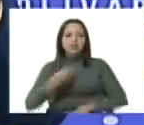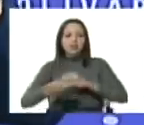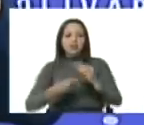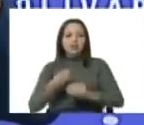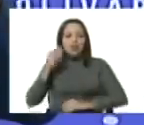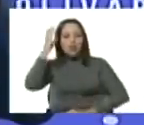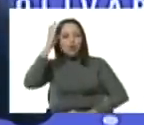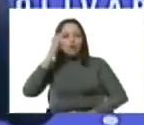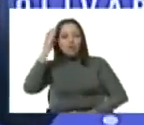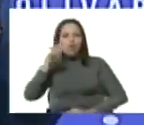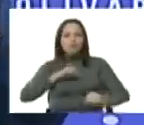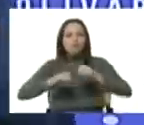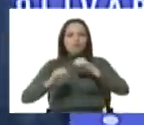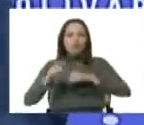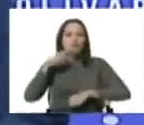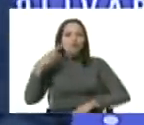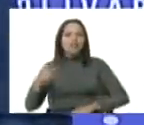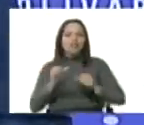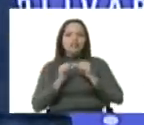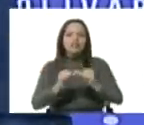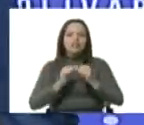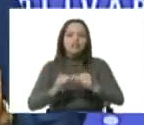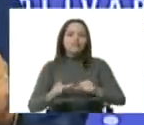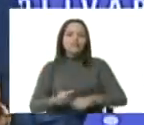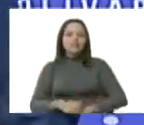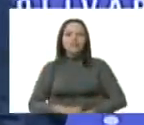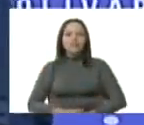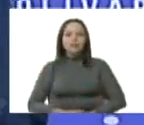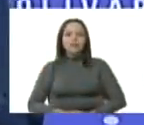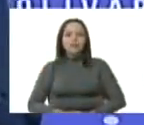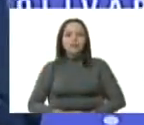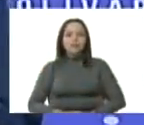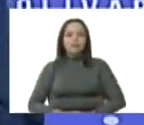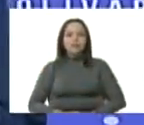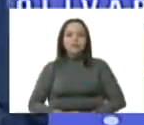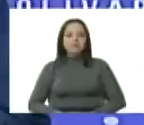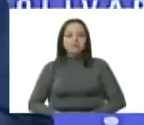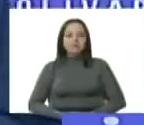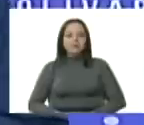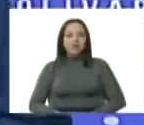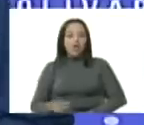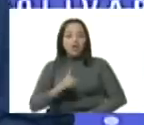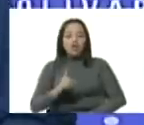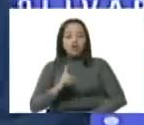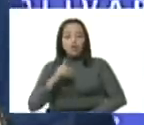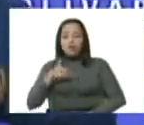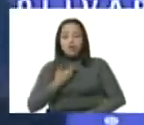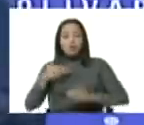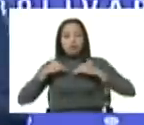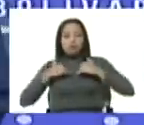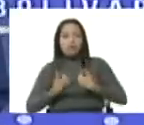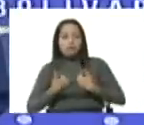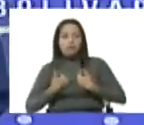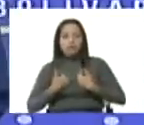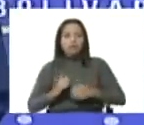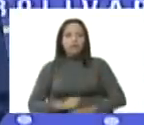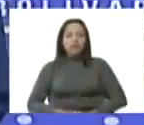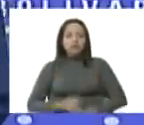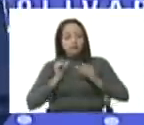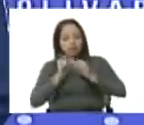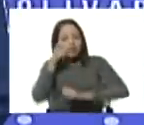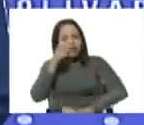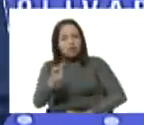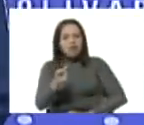la movilización política permanente, no dejar que nadie baje la guardia en esta batalla que estamos dando